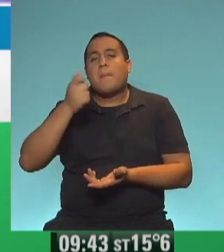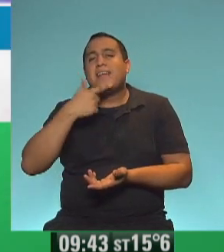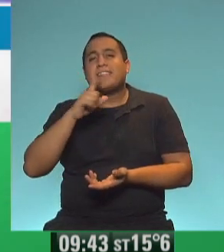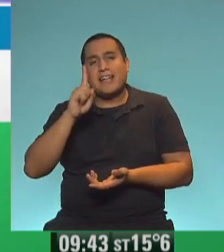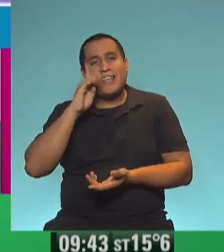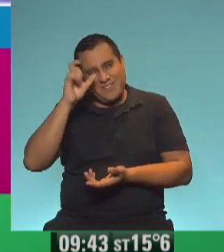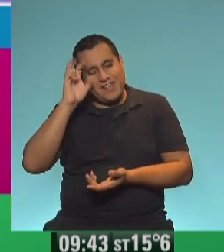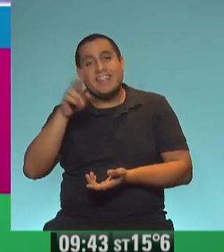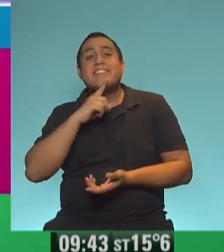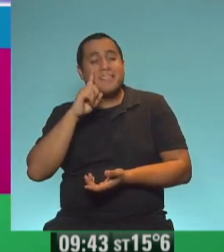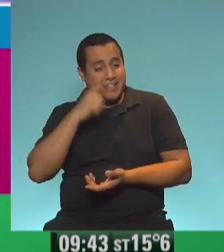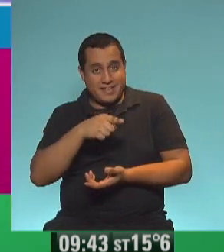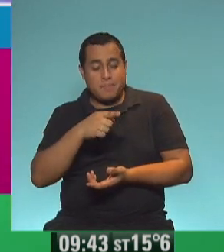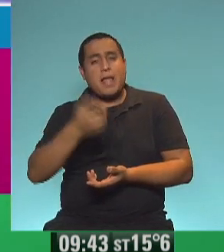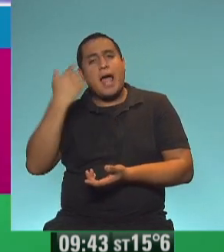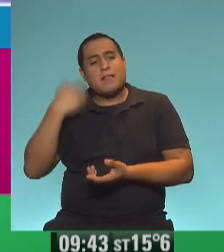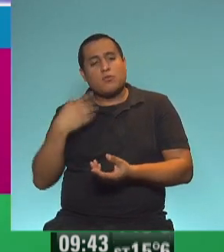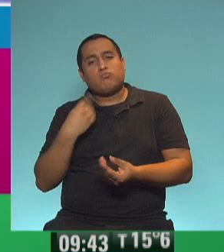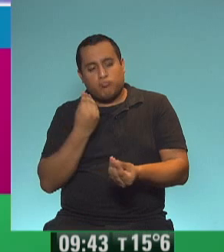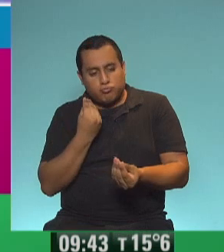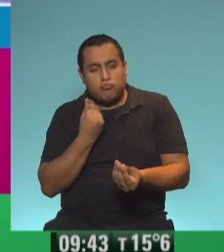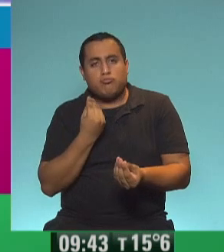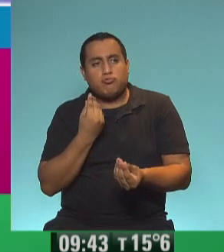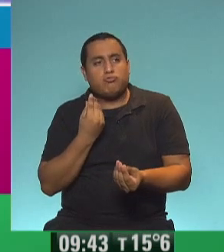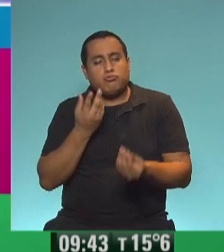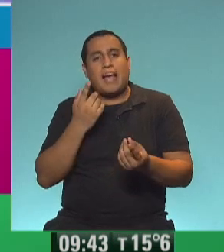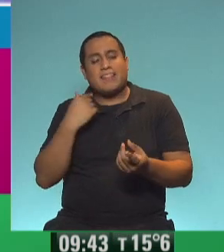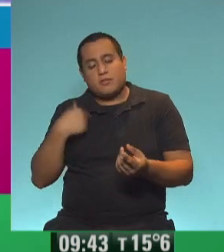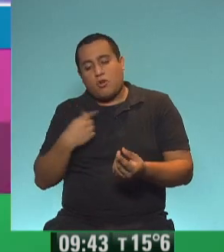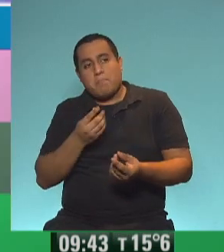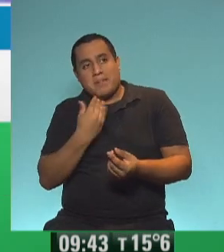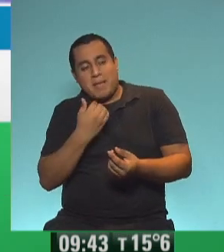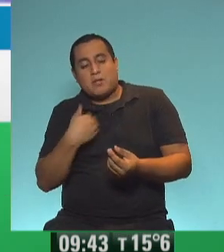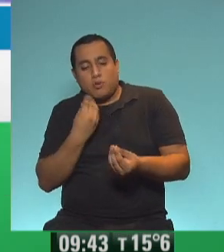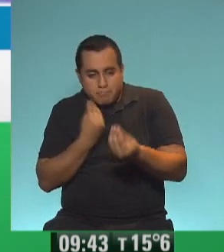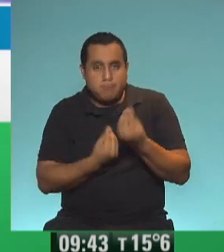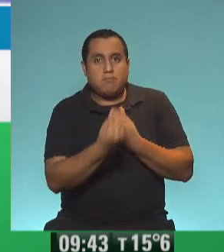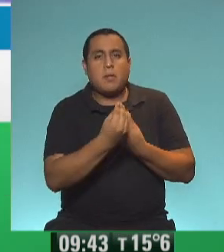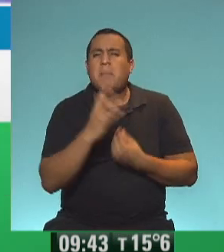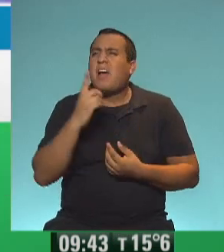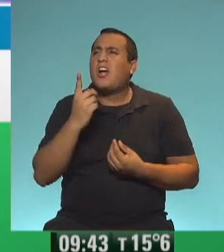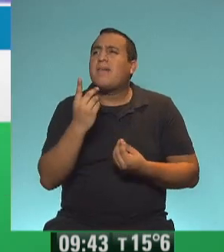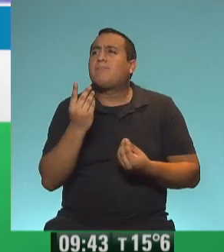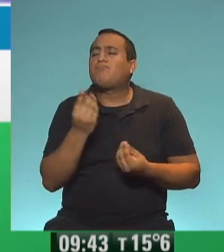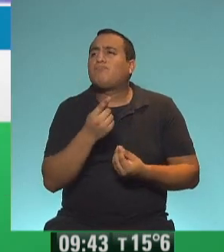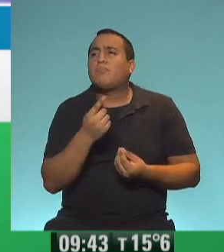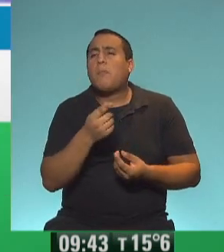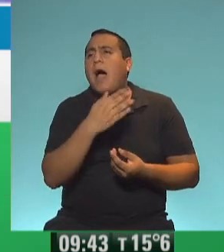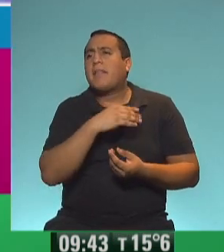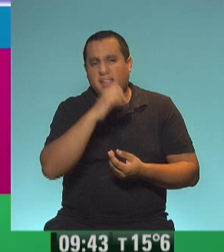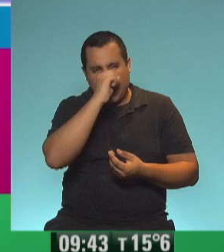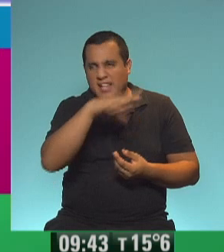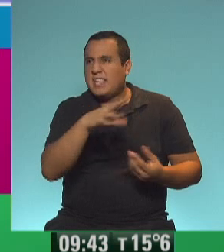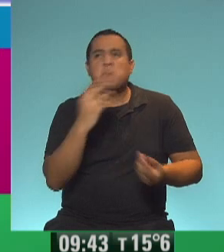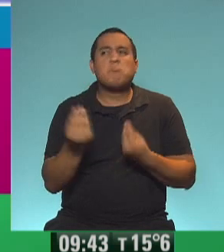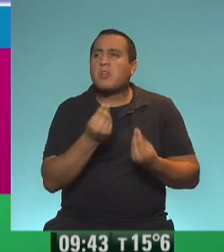una suplencia. ¿Por qué? ¿Por qué, André? ¿Por qué? Contanos por qué estuviste en el jardín,